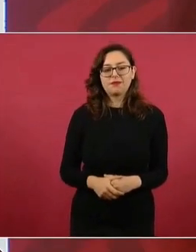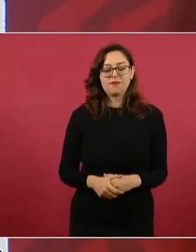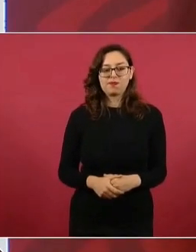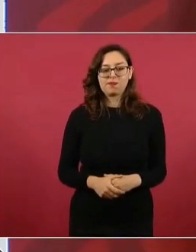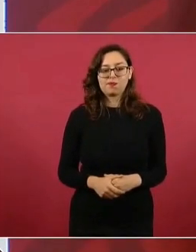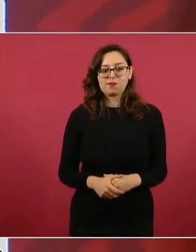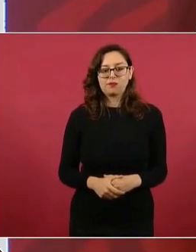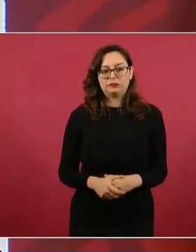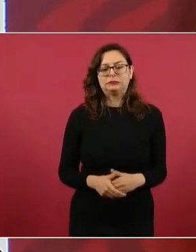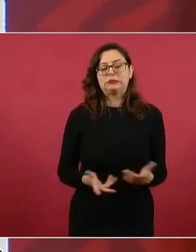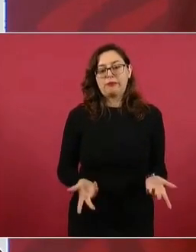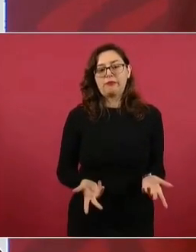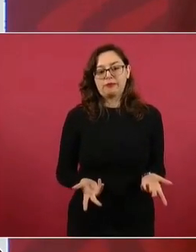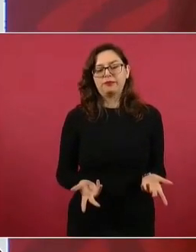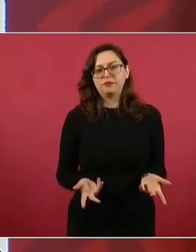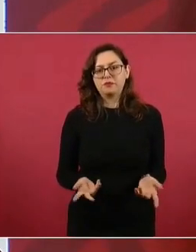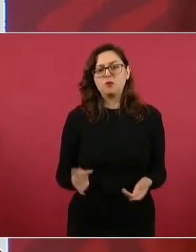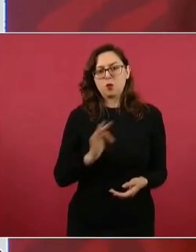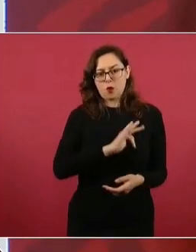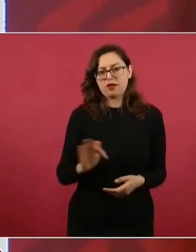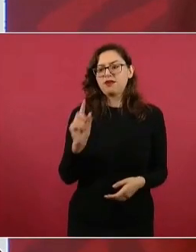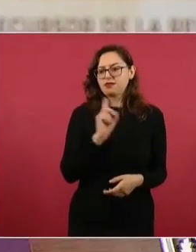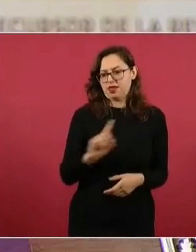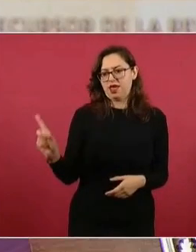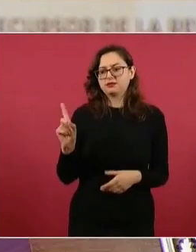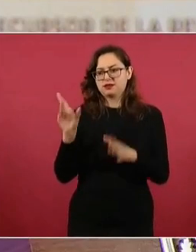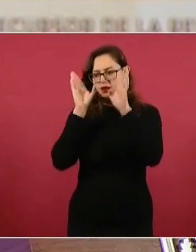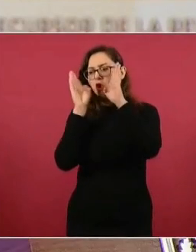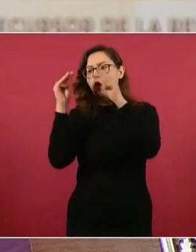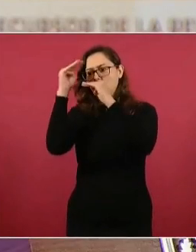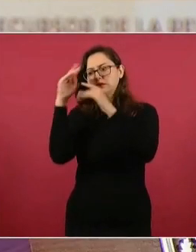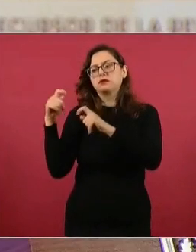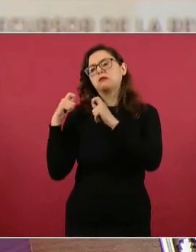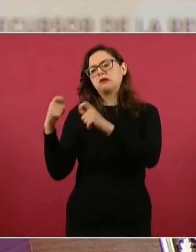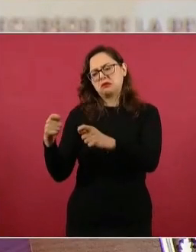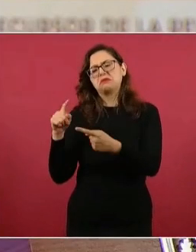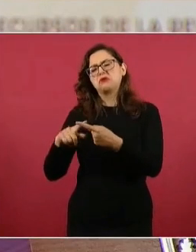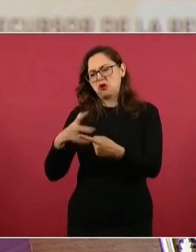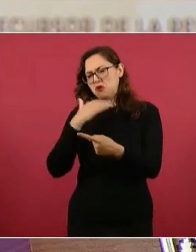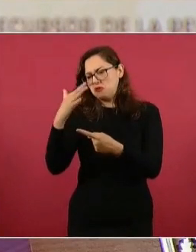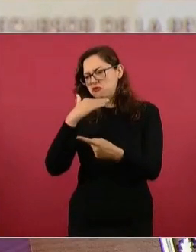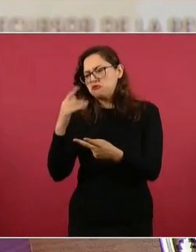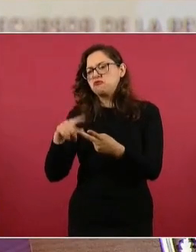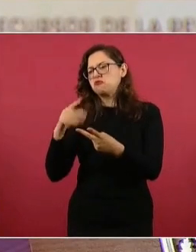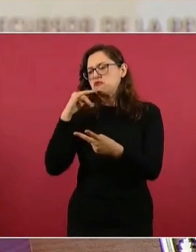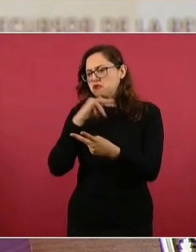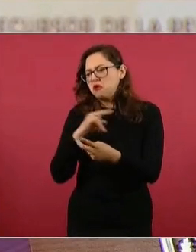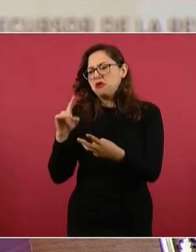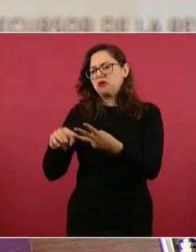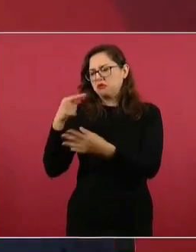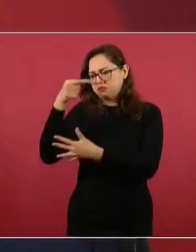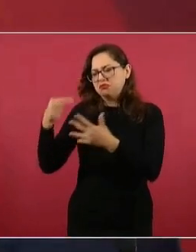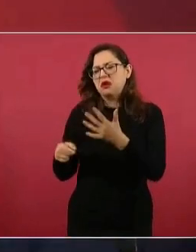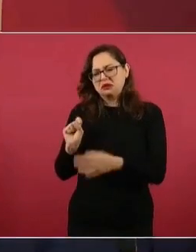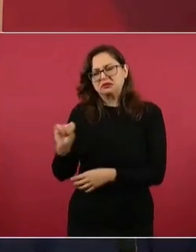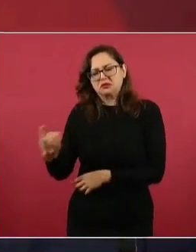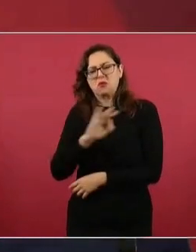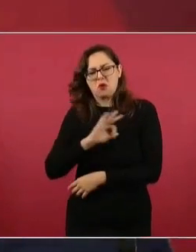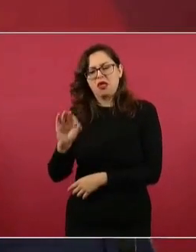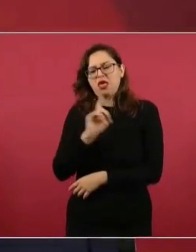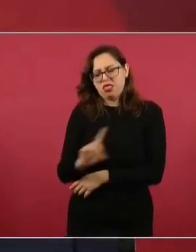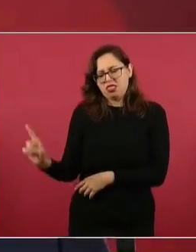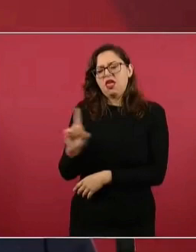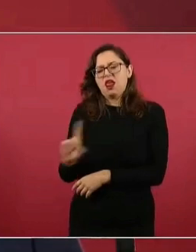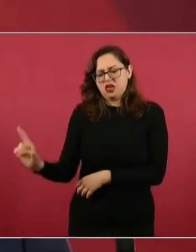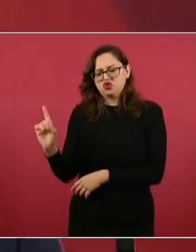puede ser conservador, puede pero no es de izquierda, el que quiere triunfar a